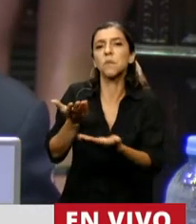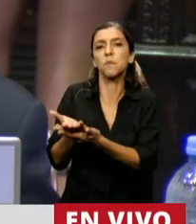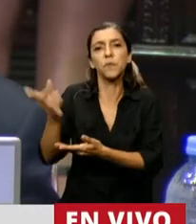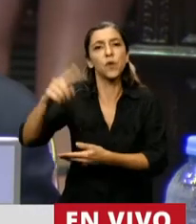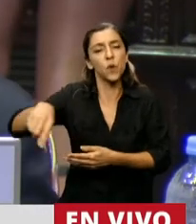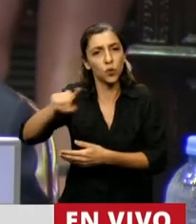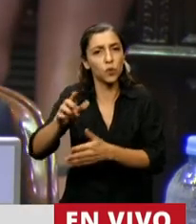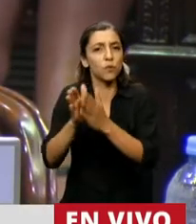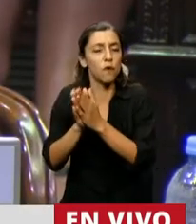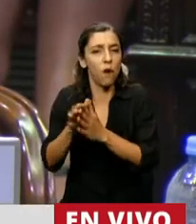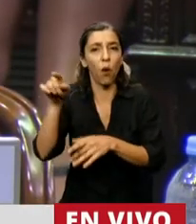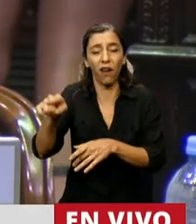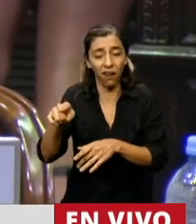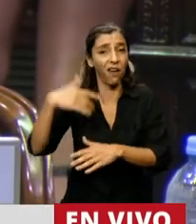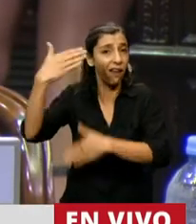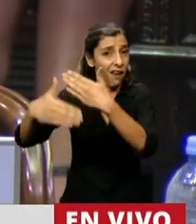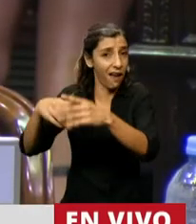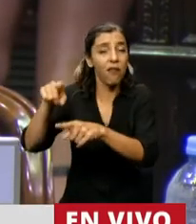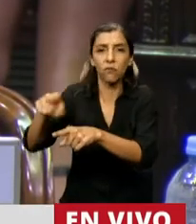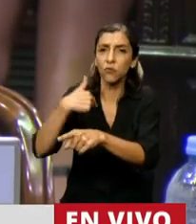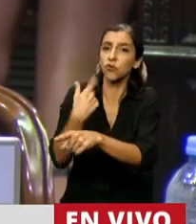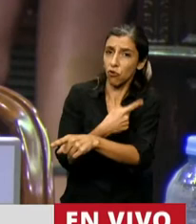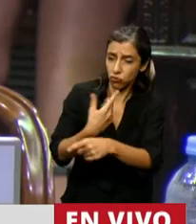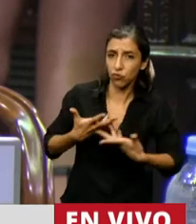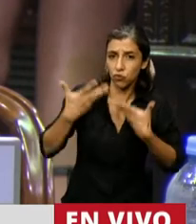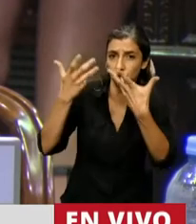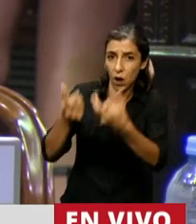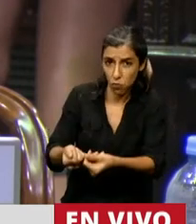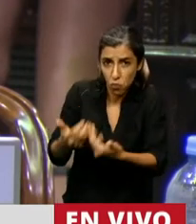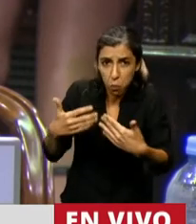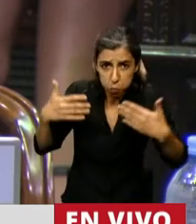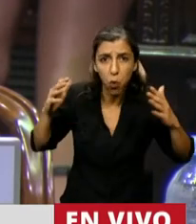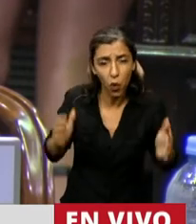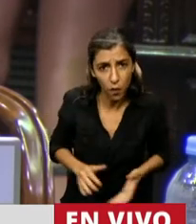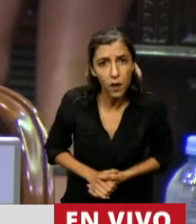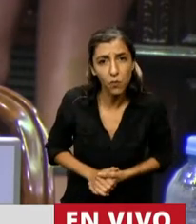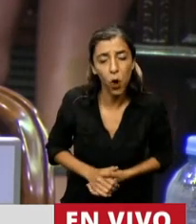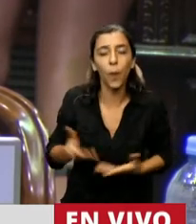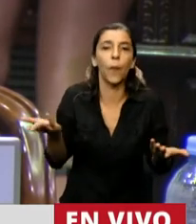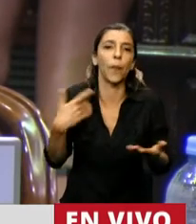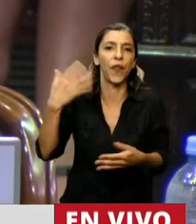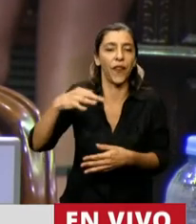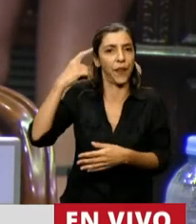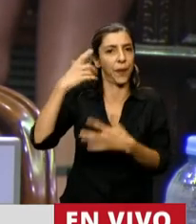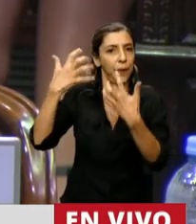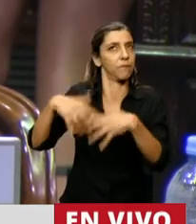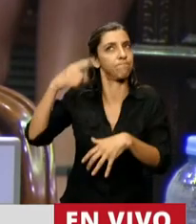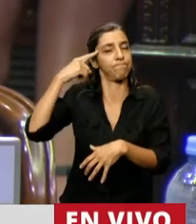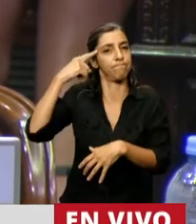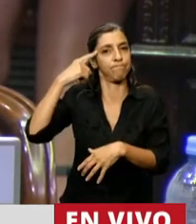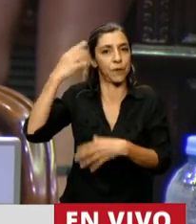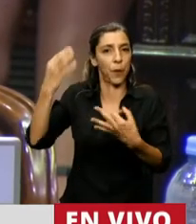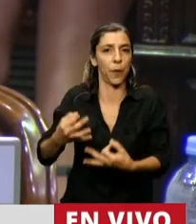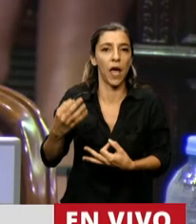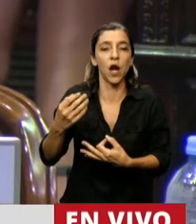que en ese camino en el que los podemos acompañar si tienen algo de sensatez busquen el